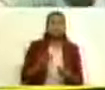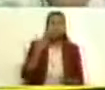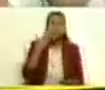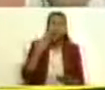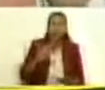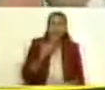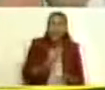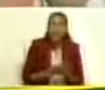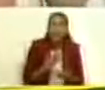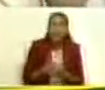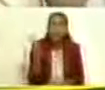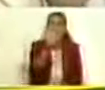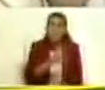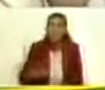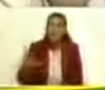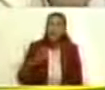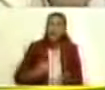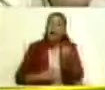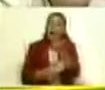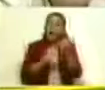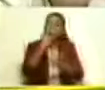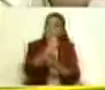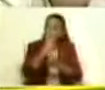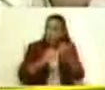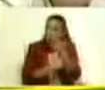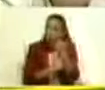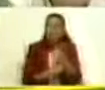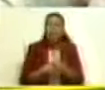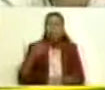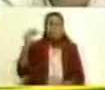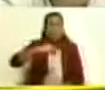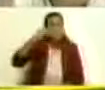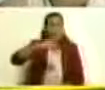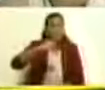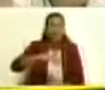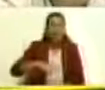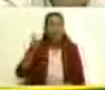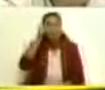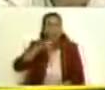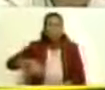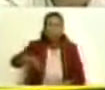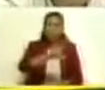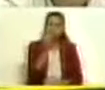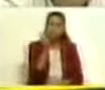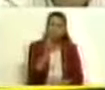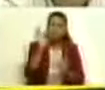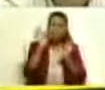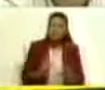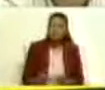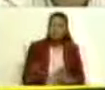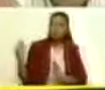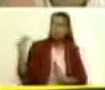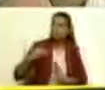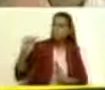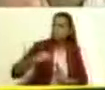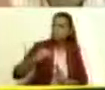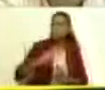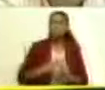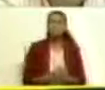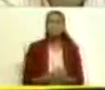esta gran propuesta de Venezuela y seguir apoyándonos cada día más y de que este pueblo de Venezuela siga